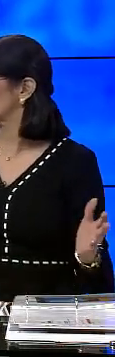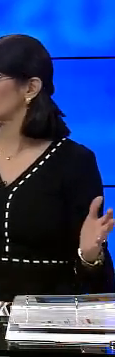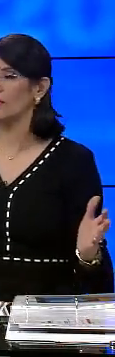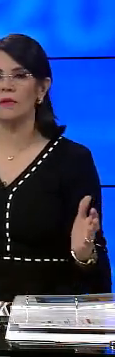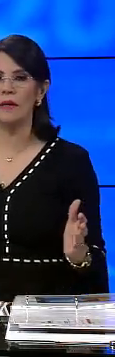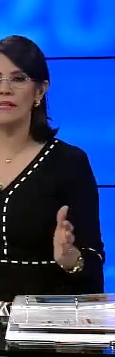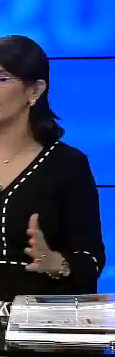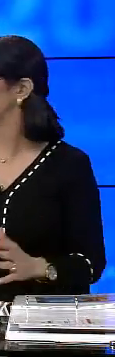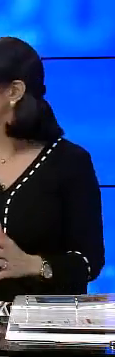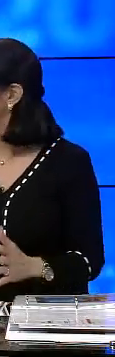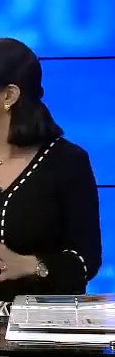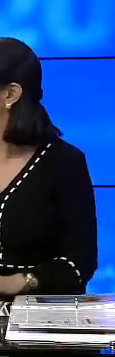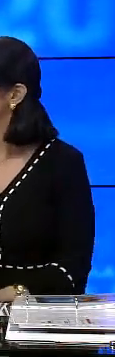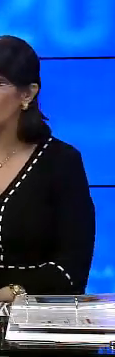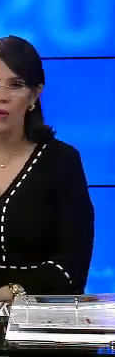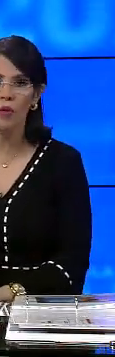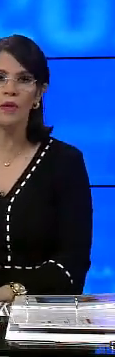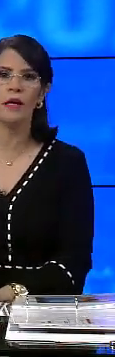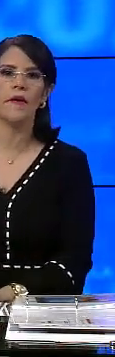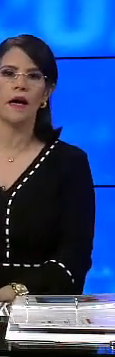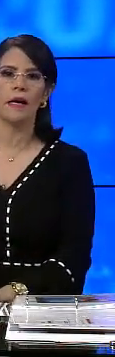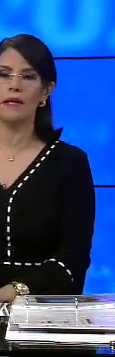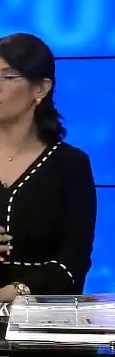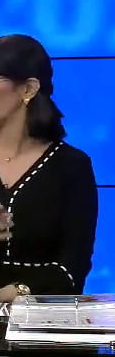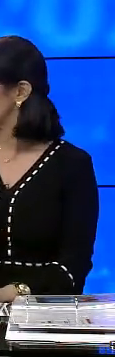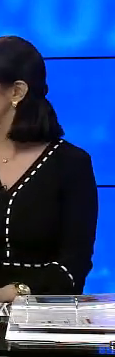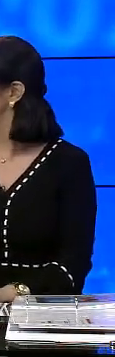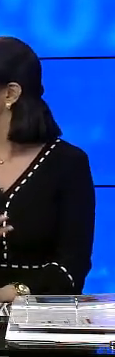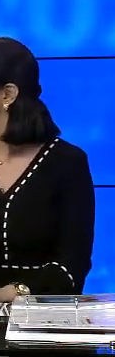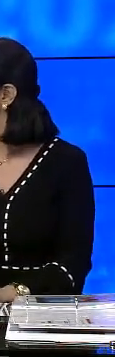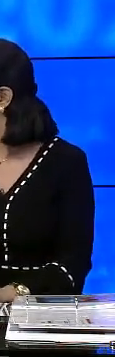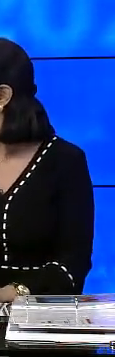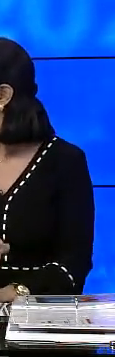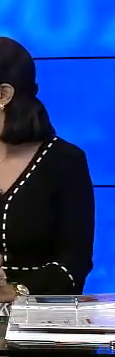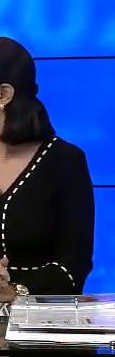esta comisión, diciendo que básicamente todo marchaba en orden hasta lo que ellos conocen, ¿no?